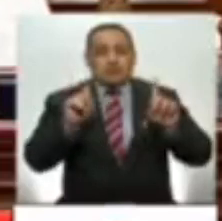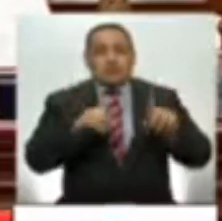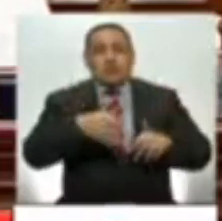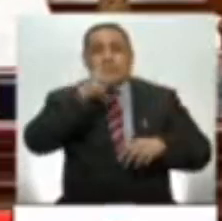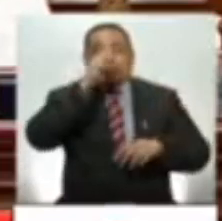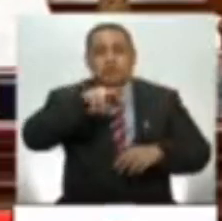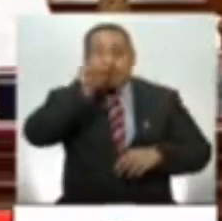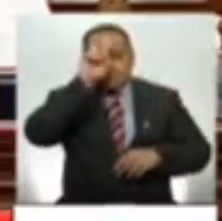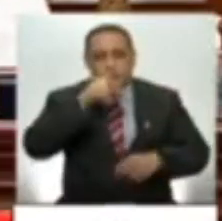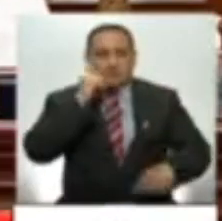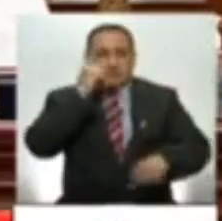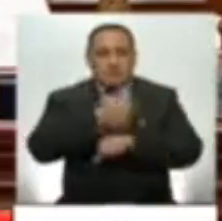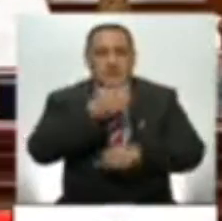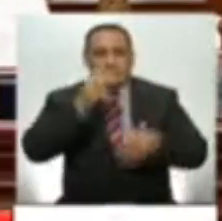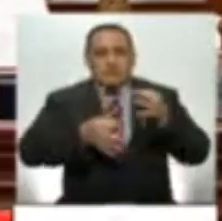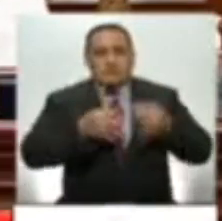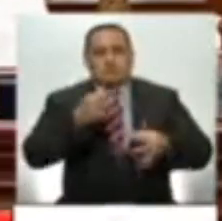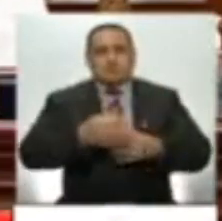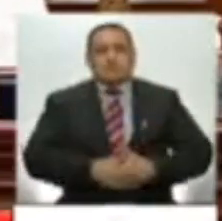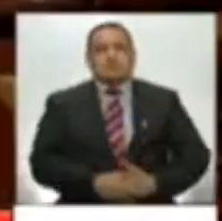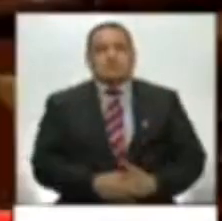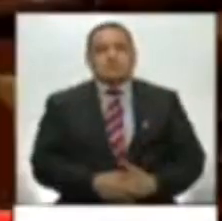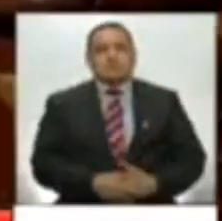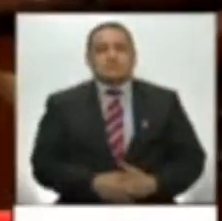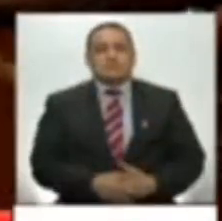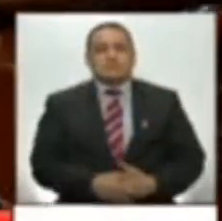que él y la nación se lo demanden.